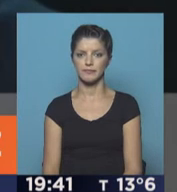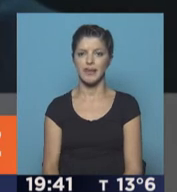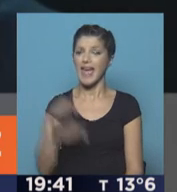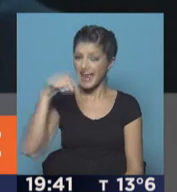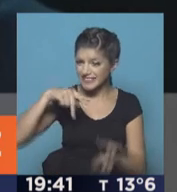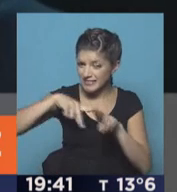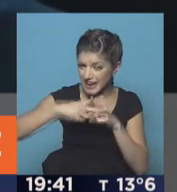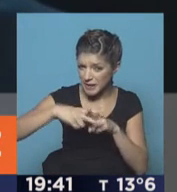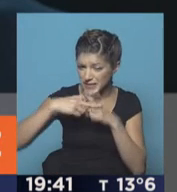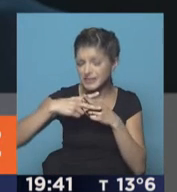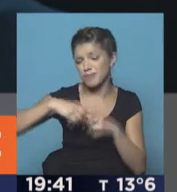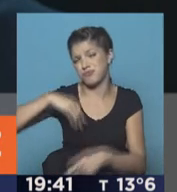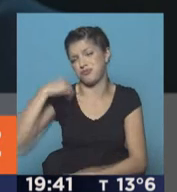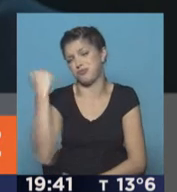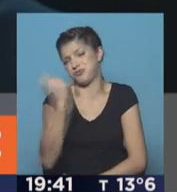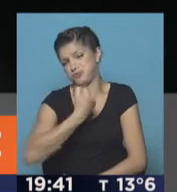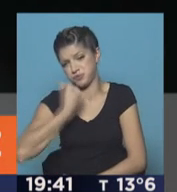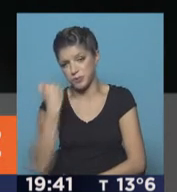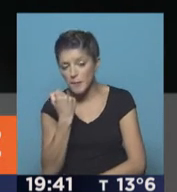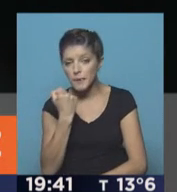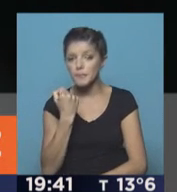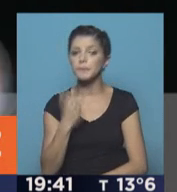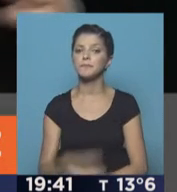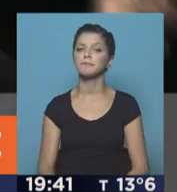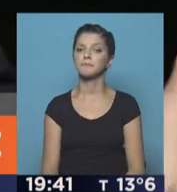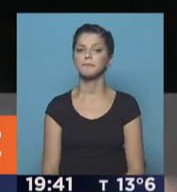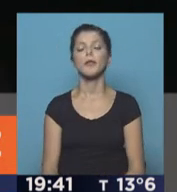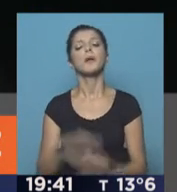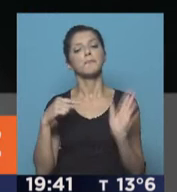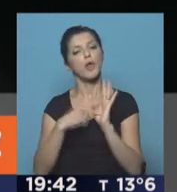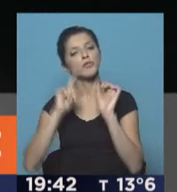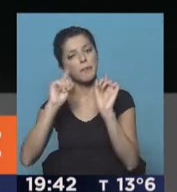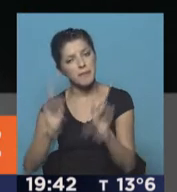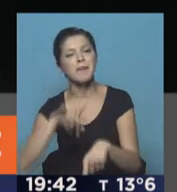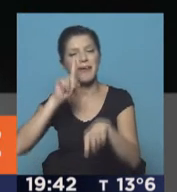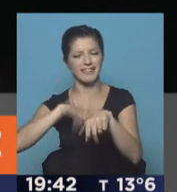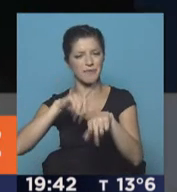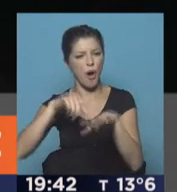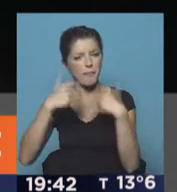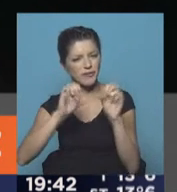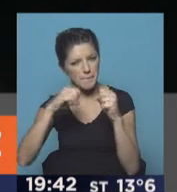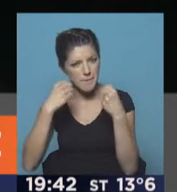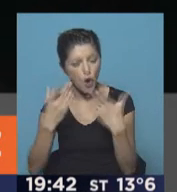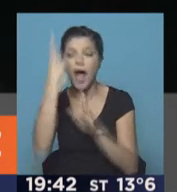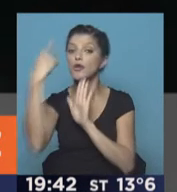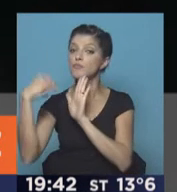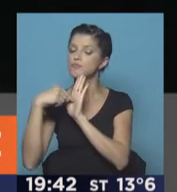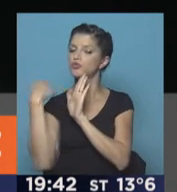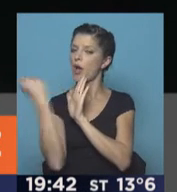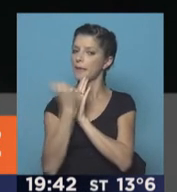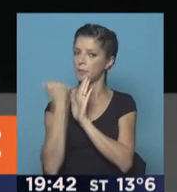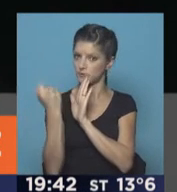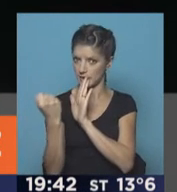valiosas. Pero también, en el ahorro de tiempo, hay un elemento central, que